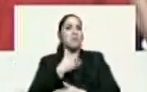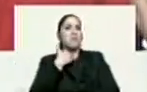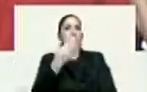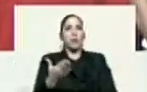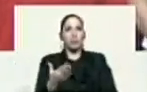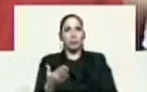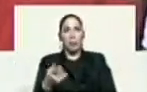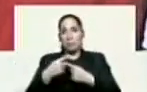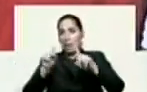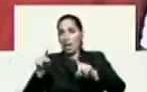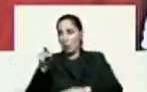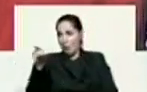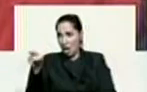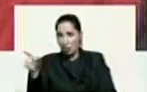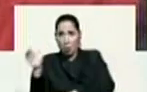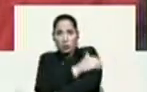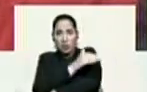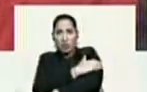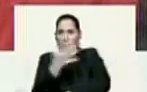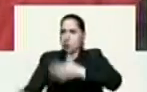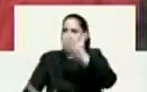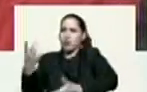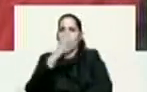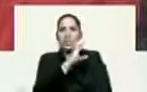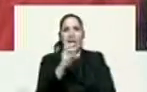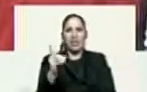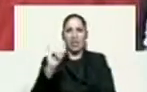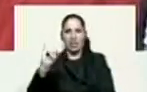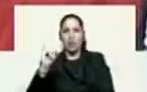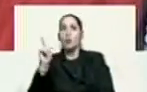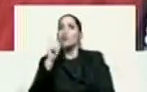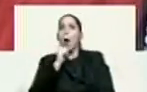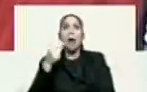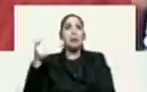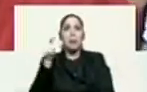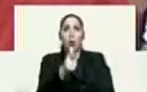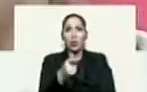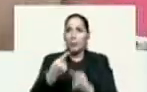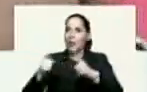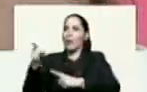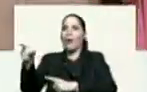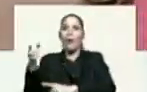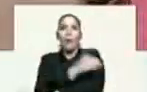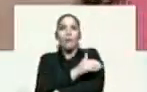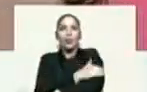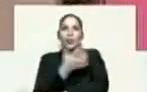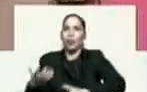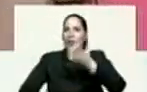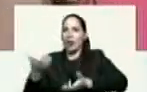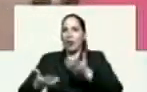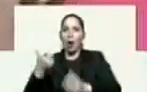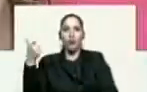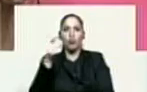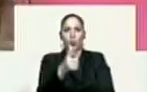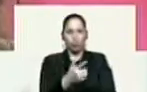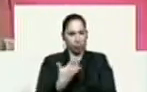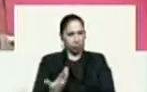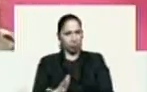CDI. O queman los autobuses, no hay transporte, pero queman los autobuses.